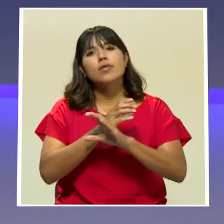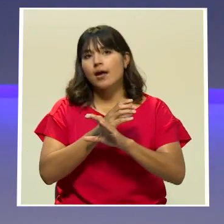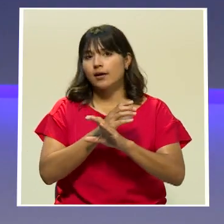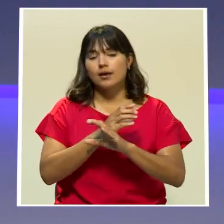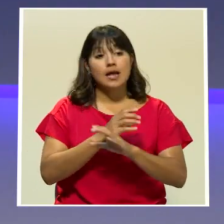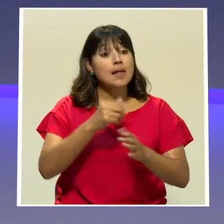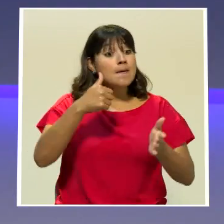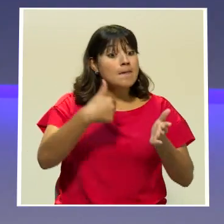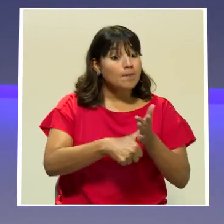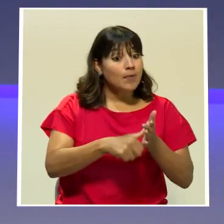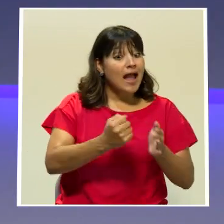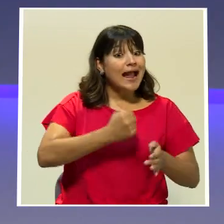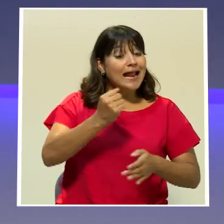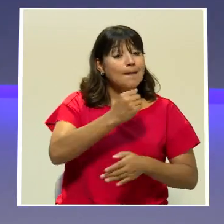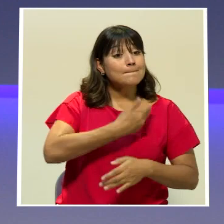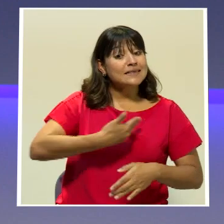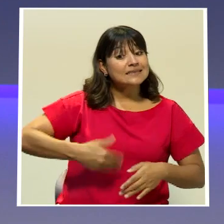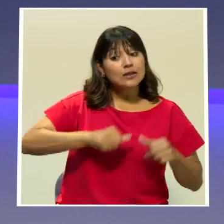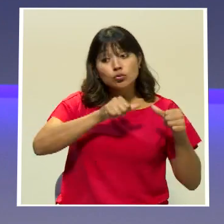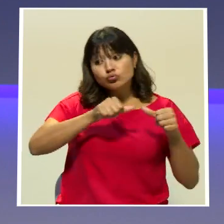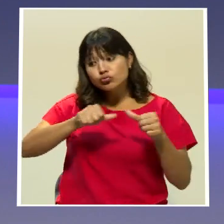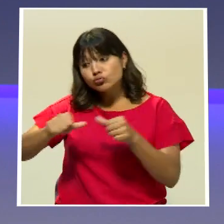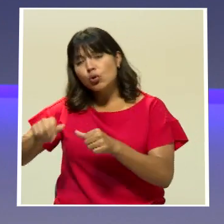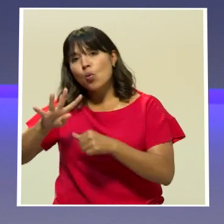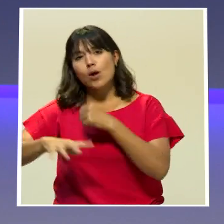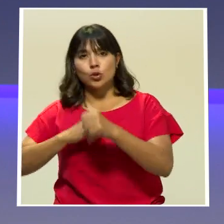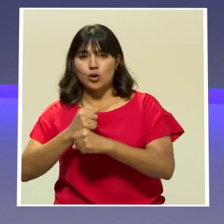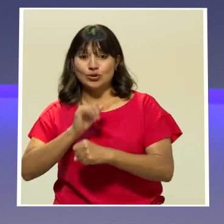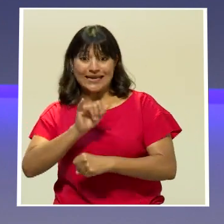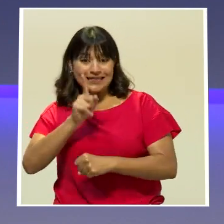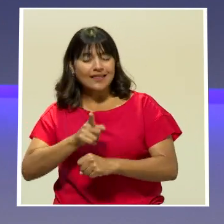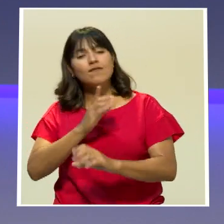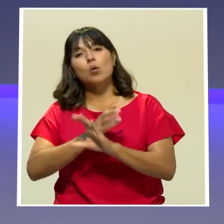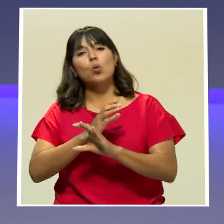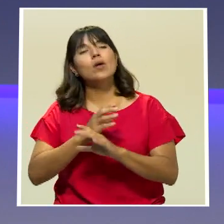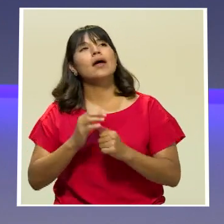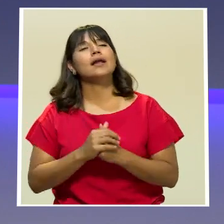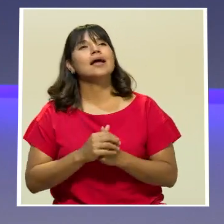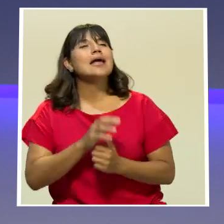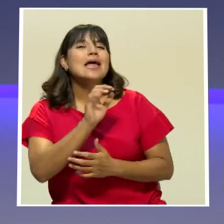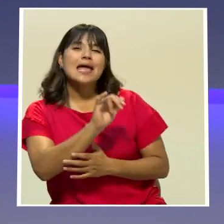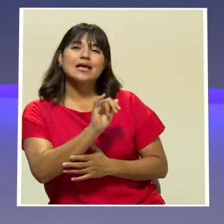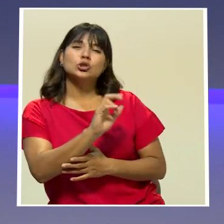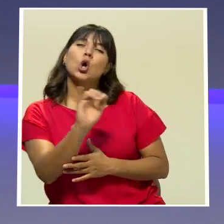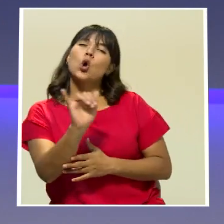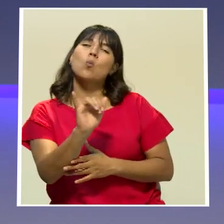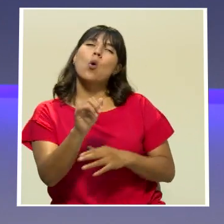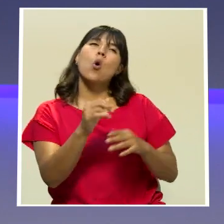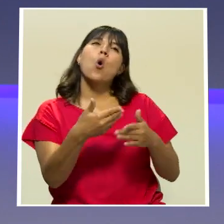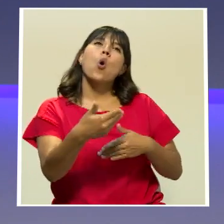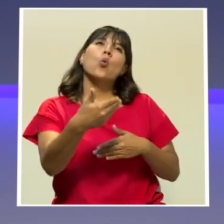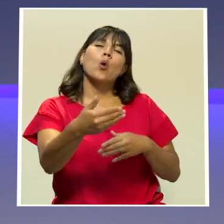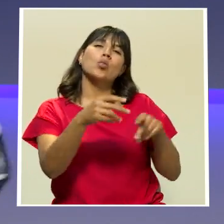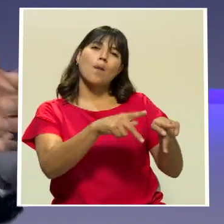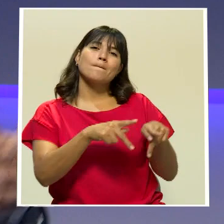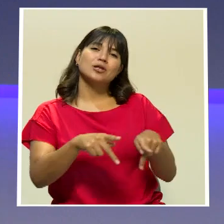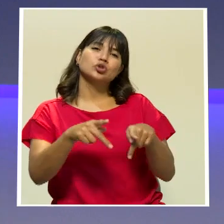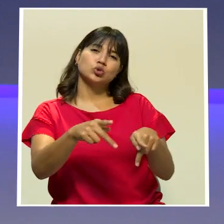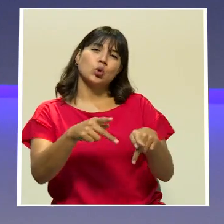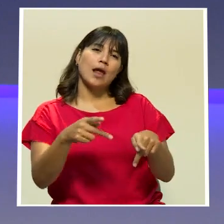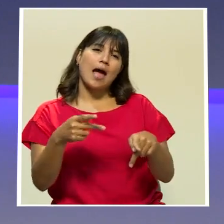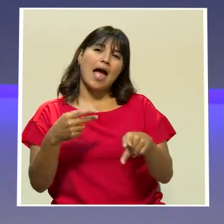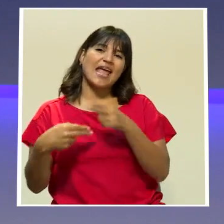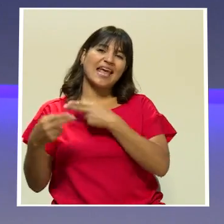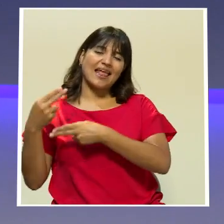de activos democráticos es como la gente que hereda cosas de la familia. Hereda un